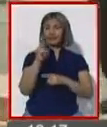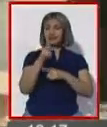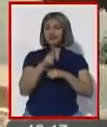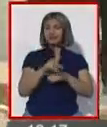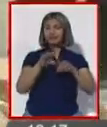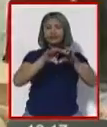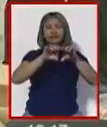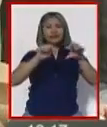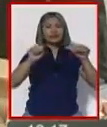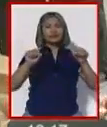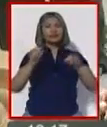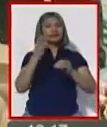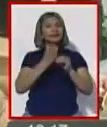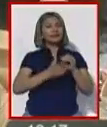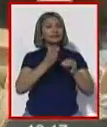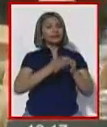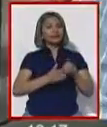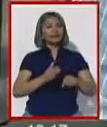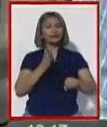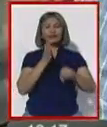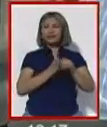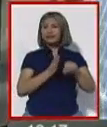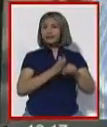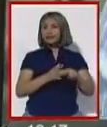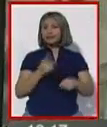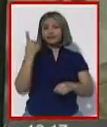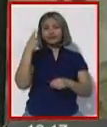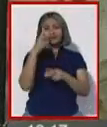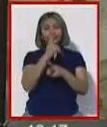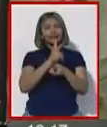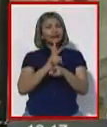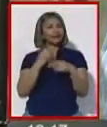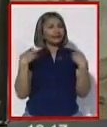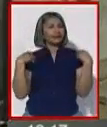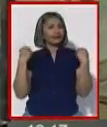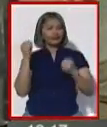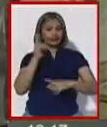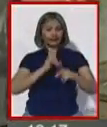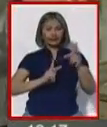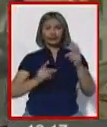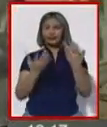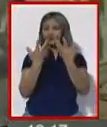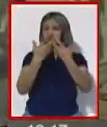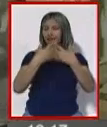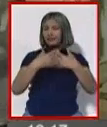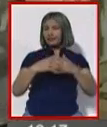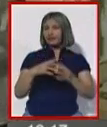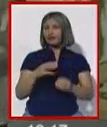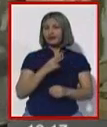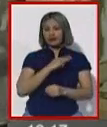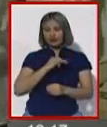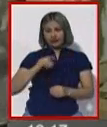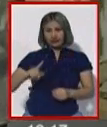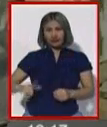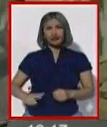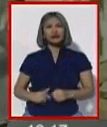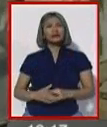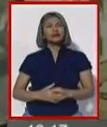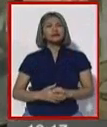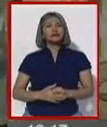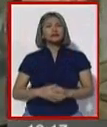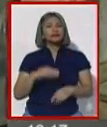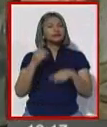kilos entre chorizos y mortadelas. Con el objetivo de precautelar la salud de la población, se ha coordinado con el municipio hacer